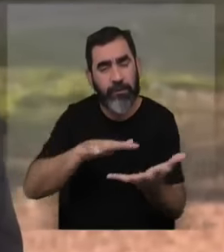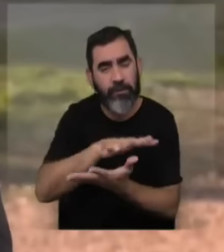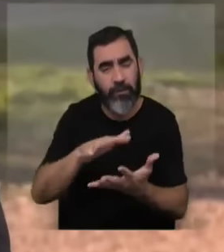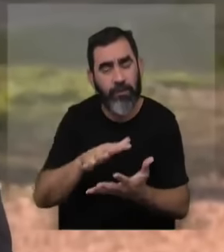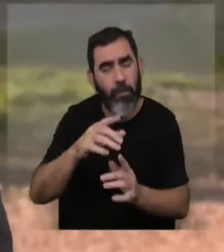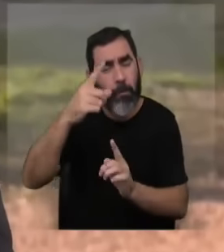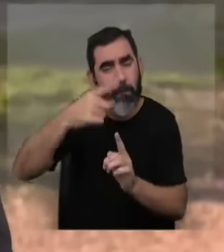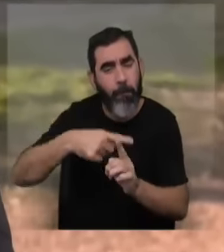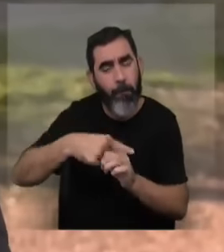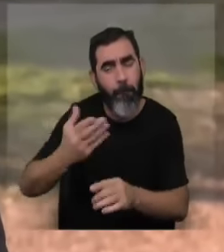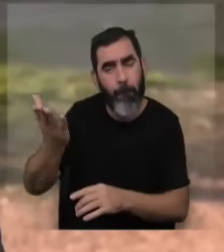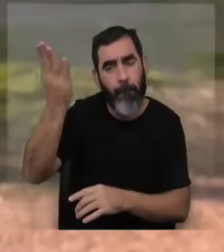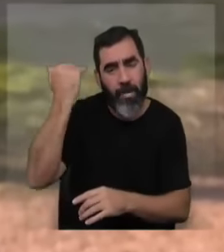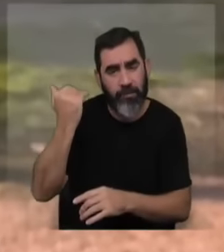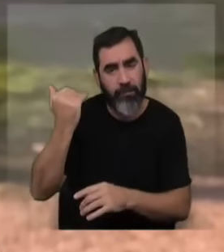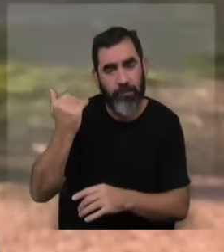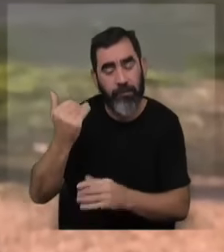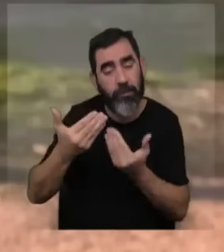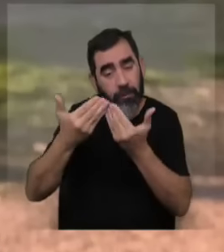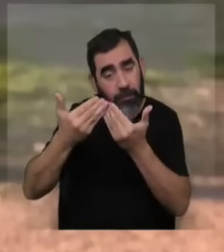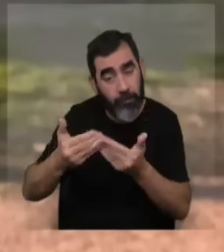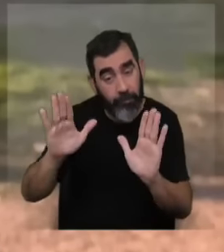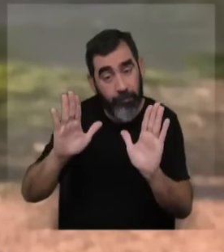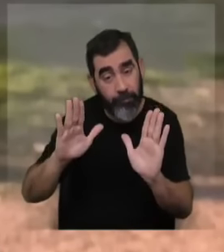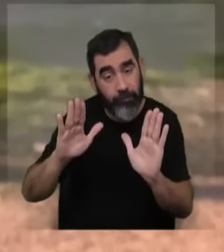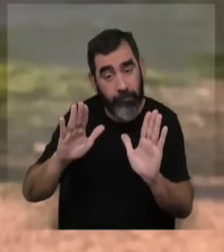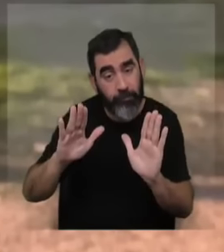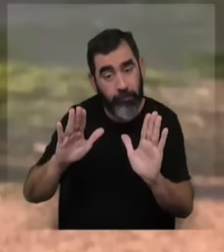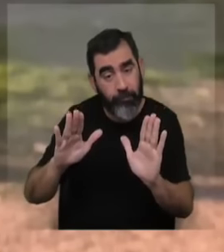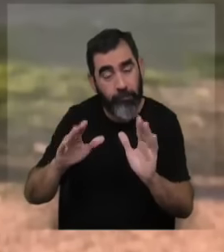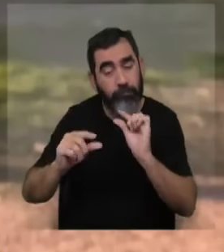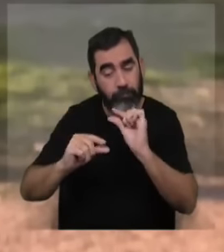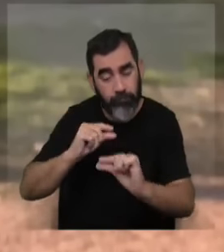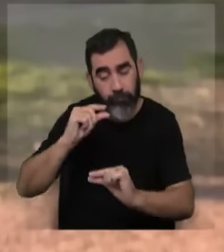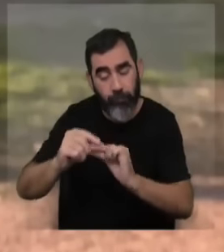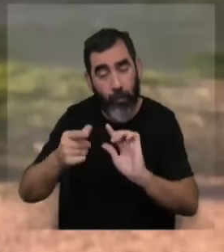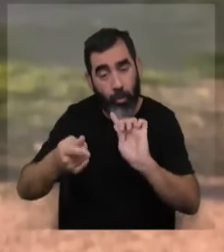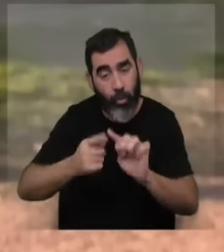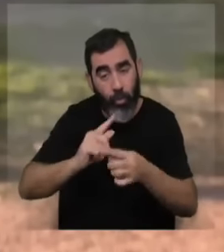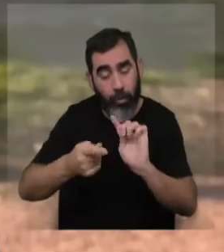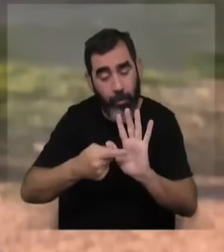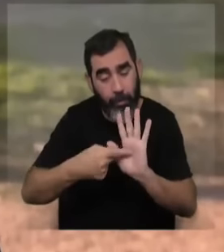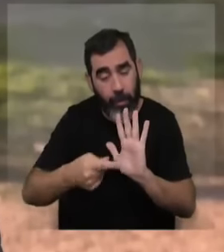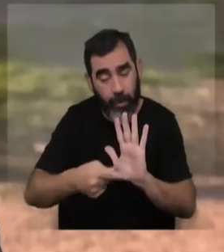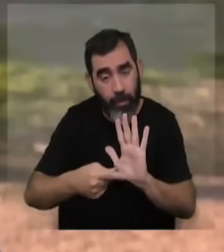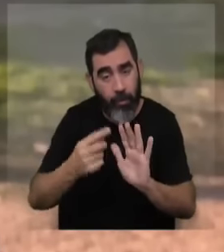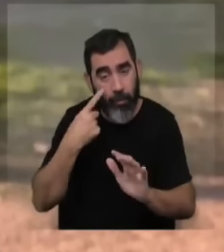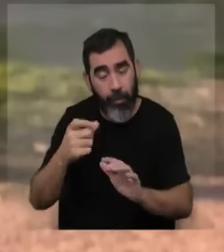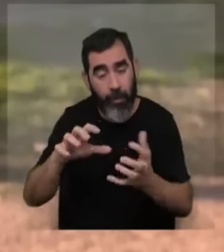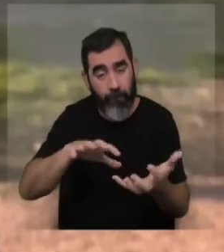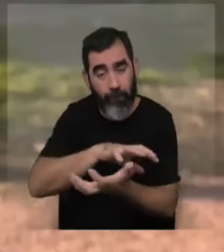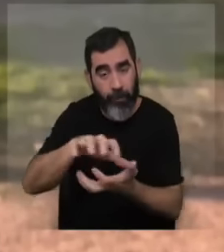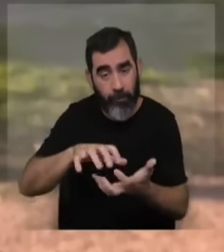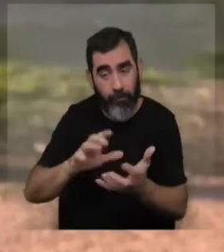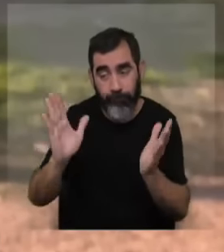hace unos meses atrás en donde empezó se han dado todos los pasos que indica el convenio colectivo de la prevención de precon